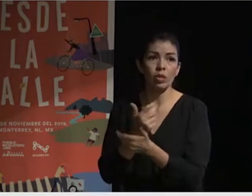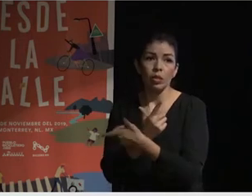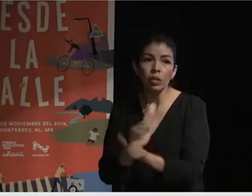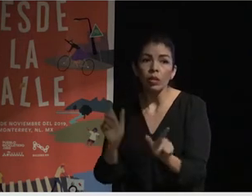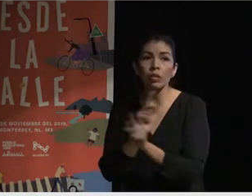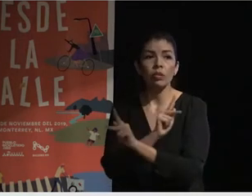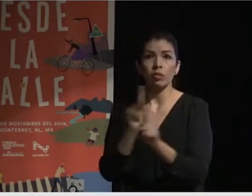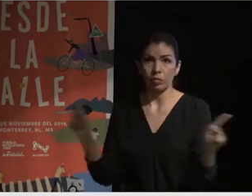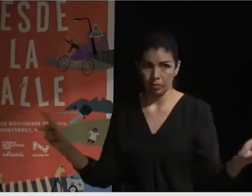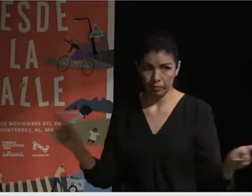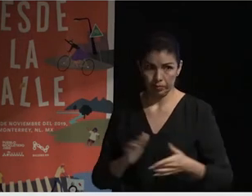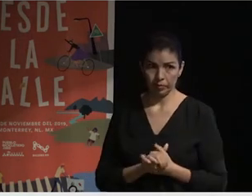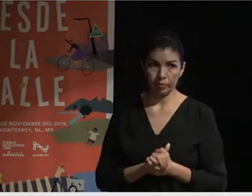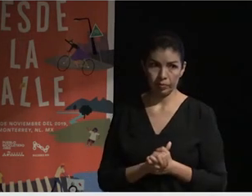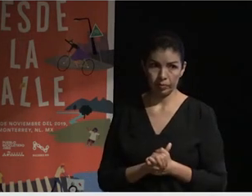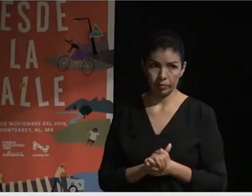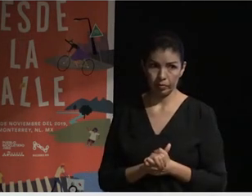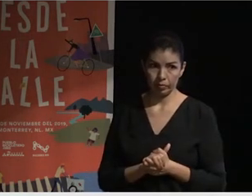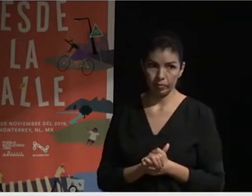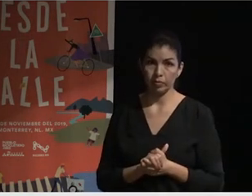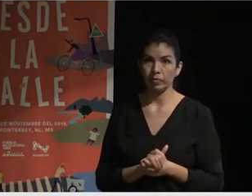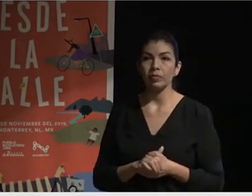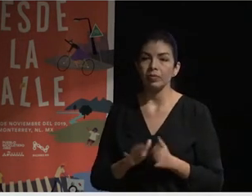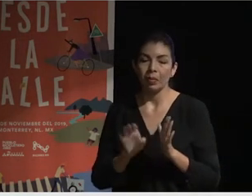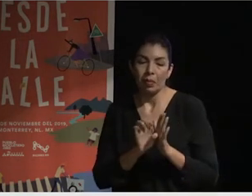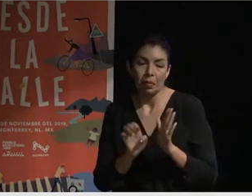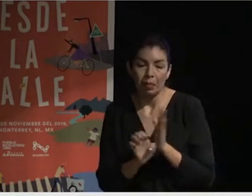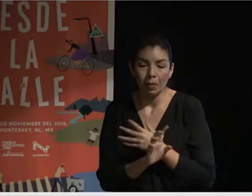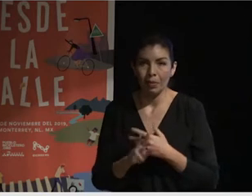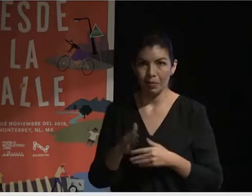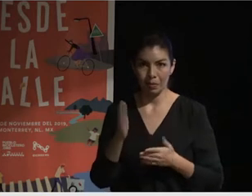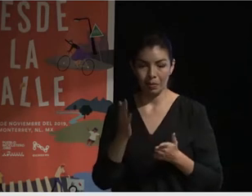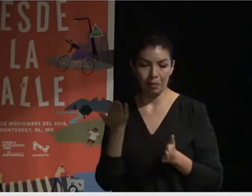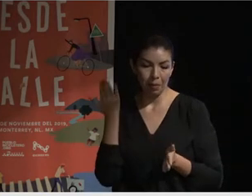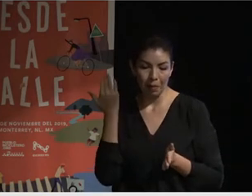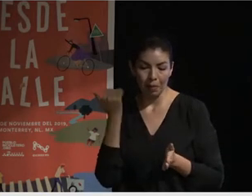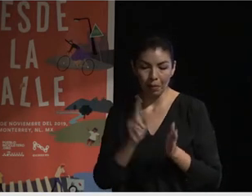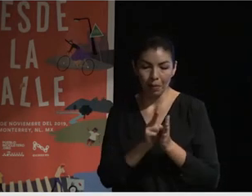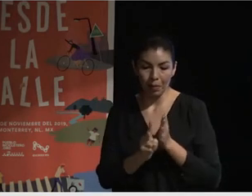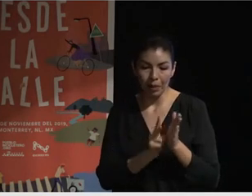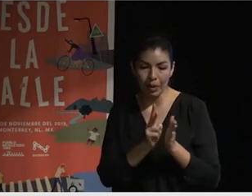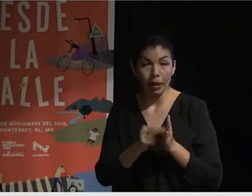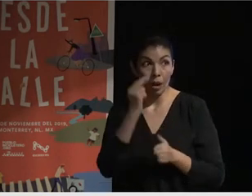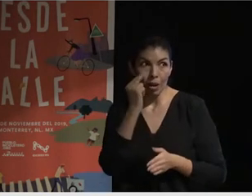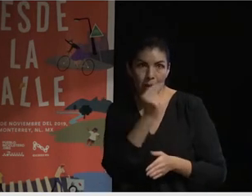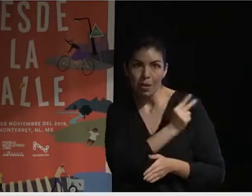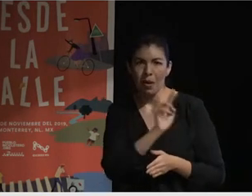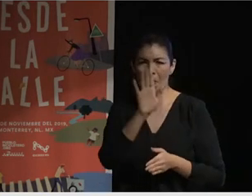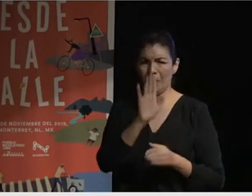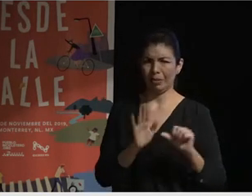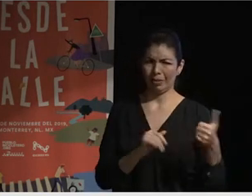Varios puntos, ¿no? Digo, desde que estamos viendo el comercial parece que eso es en Suiza, ¿no? Y no en México, empezando por ahí. Y yo creo que sobre